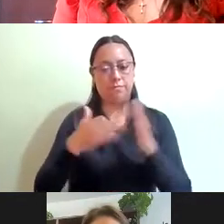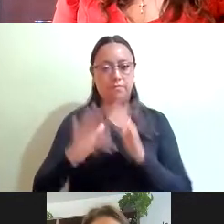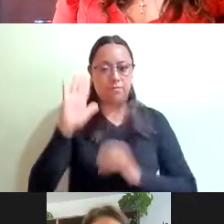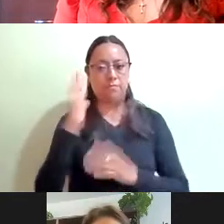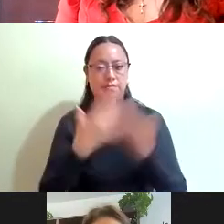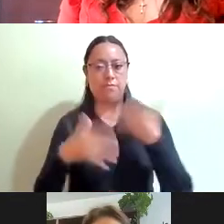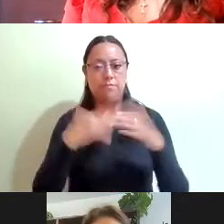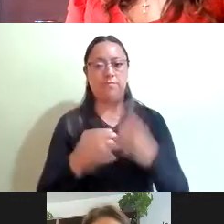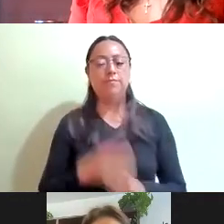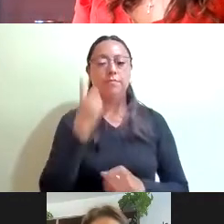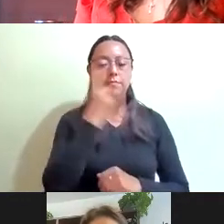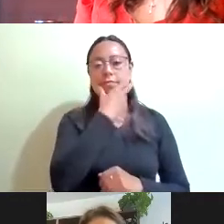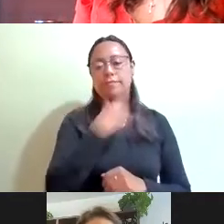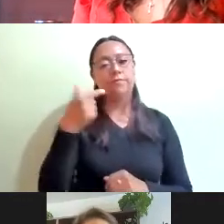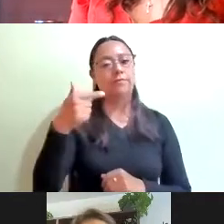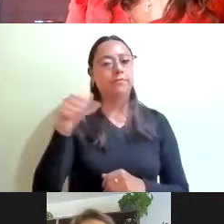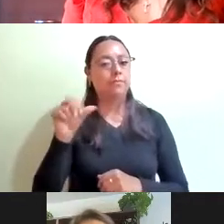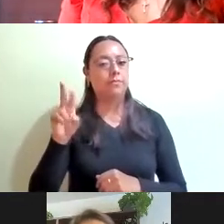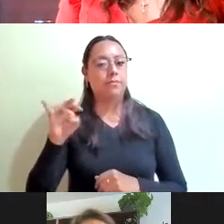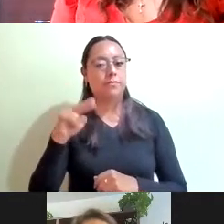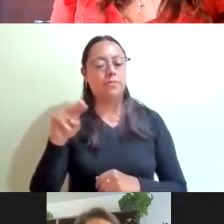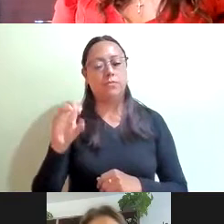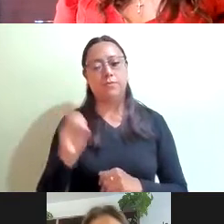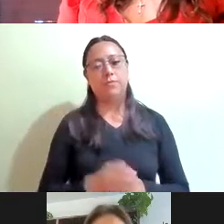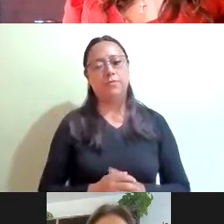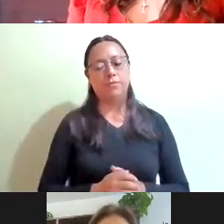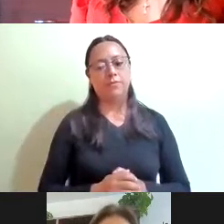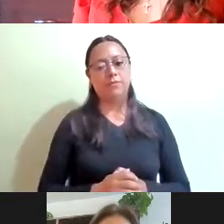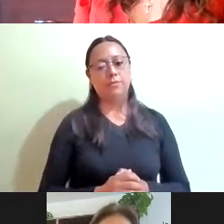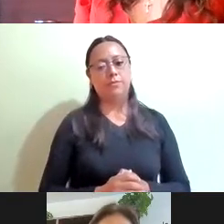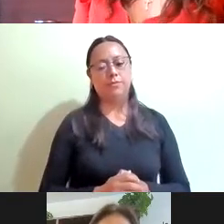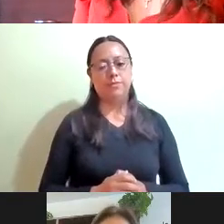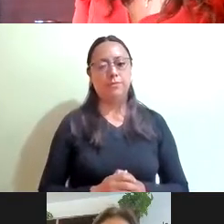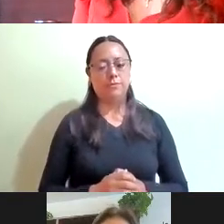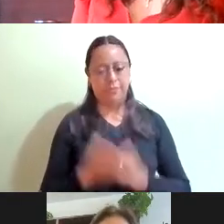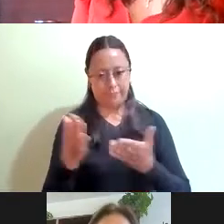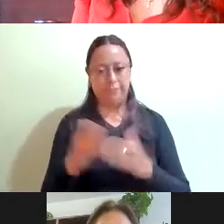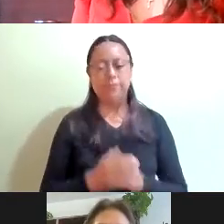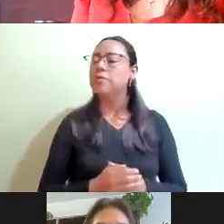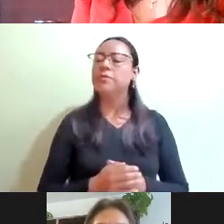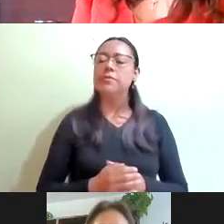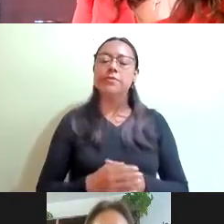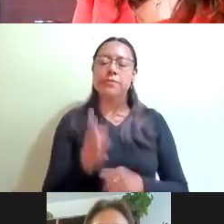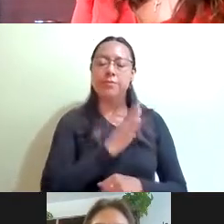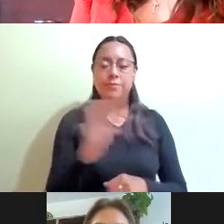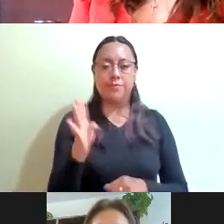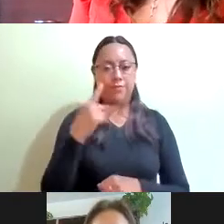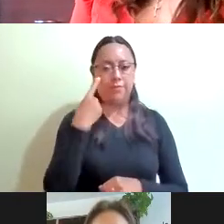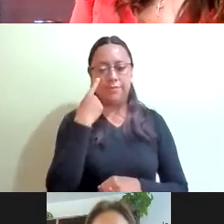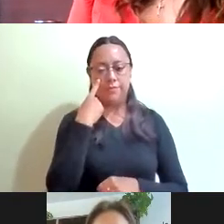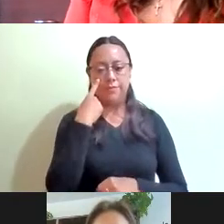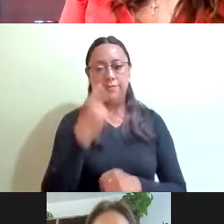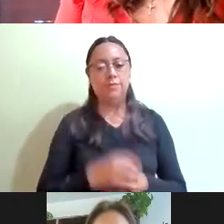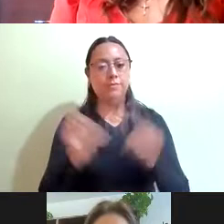Gaviño, presidente. adelante. Muchas gracias. Bueno, a ver, en lo que respecta al sistema